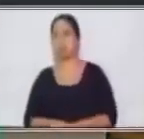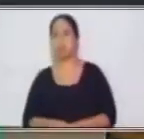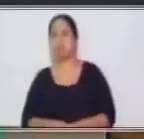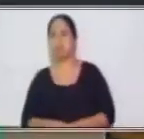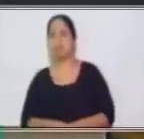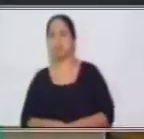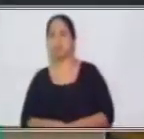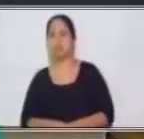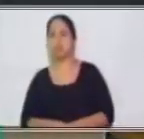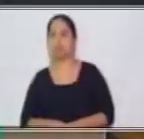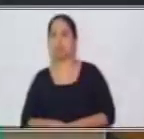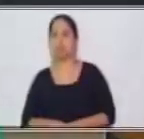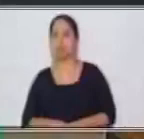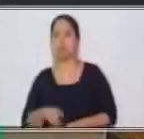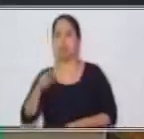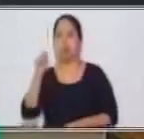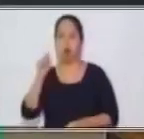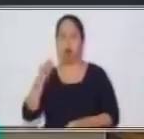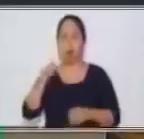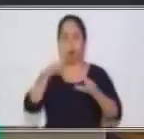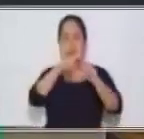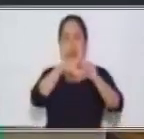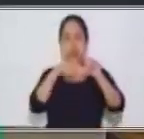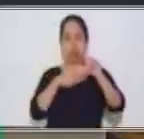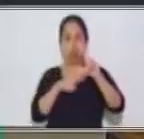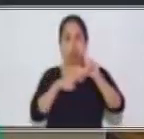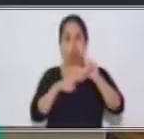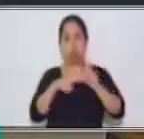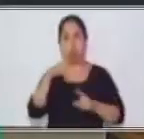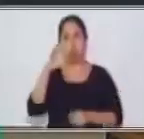Ahora trabajando el ángulo beta.